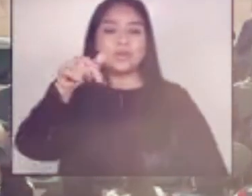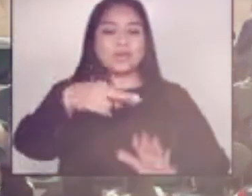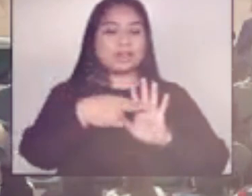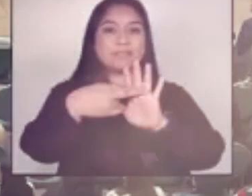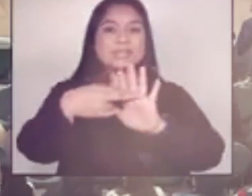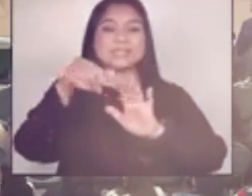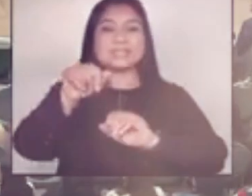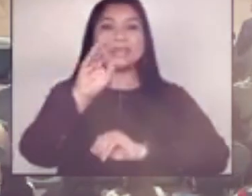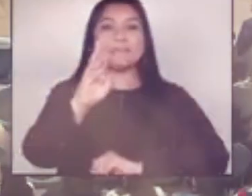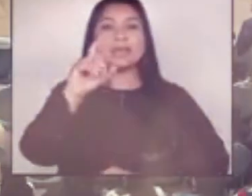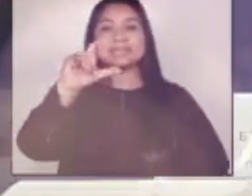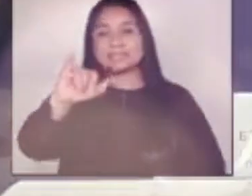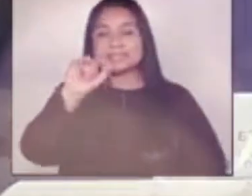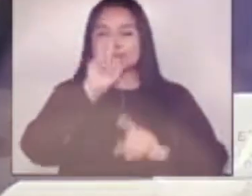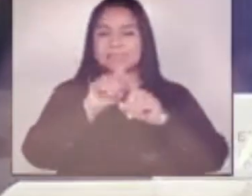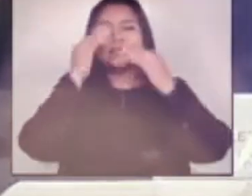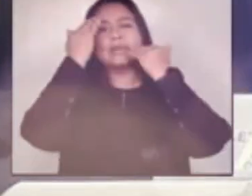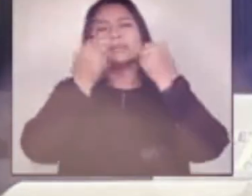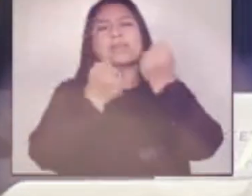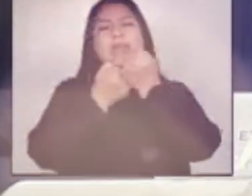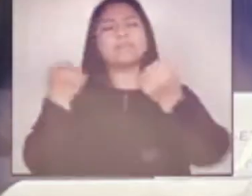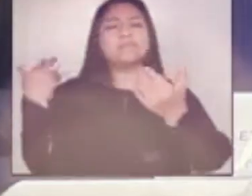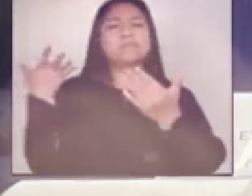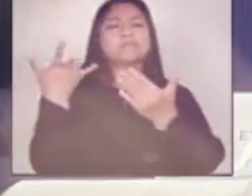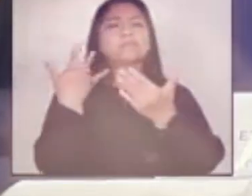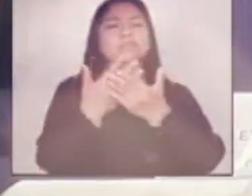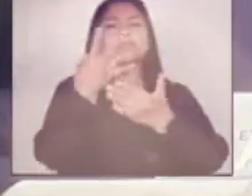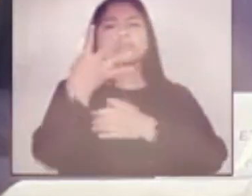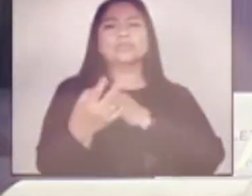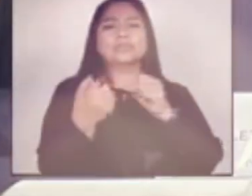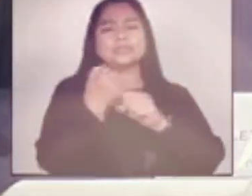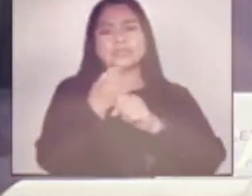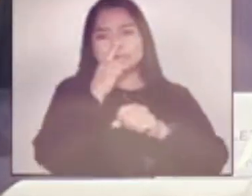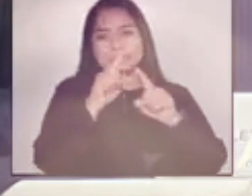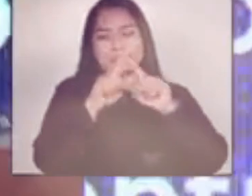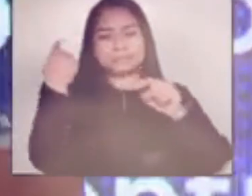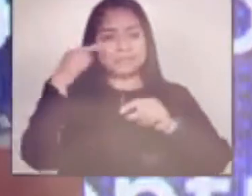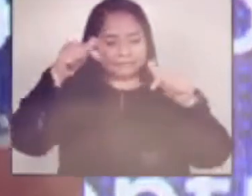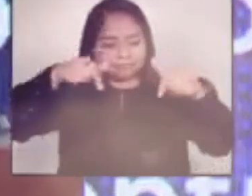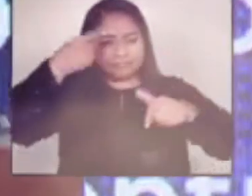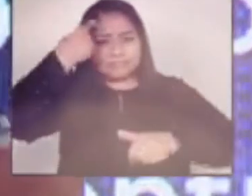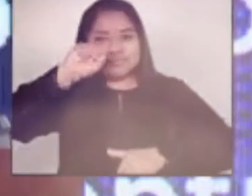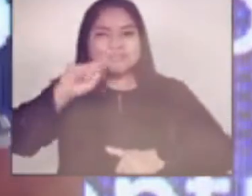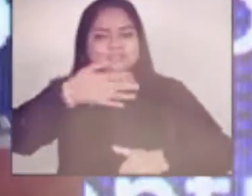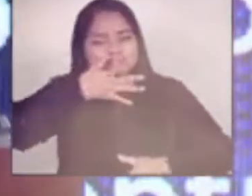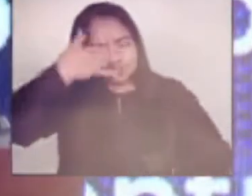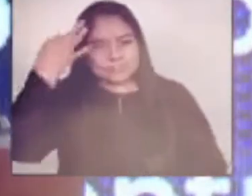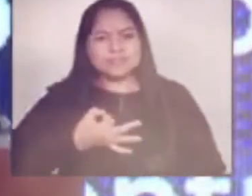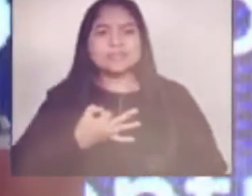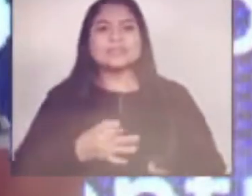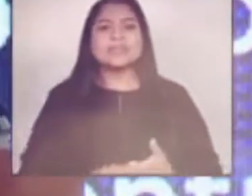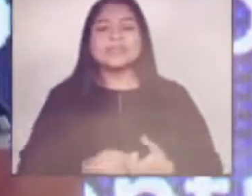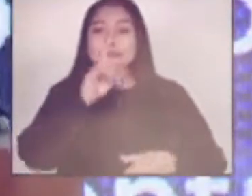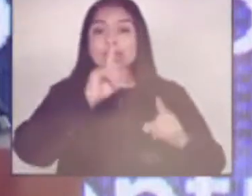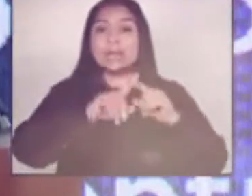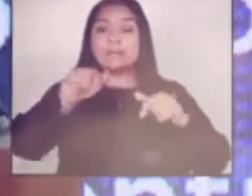BCI, por su apoyo a lo largo de estos 4 años para que este día fuera una realidad. La adhesión de